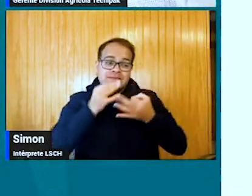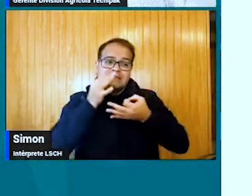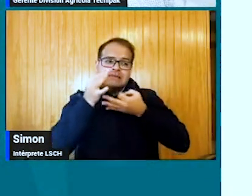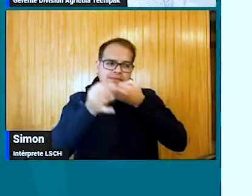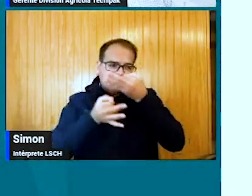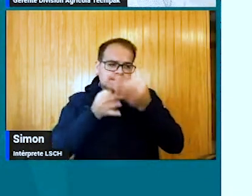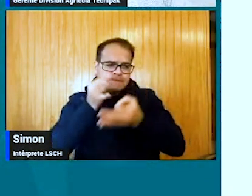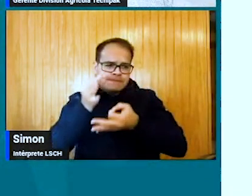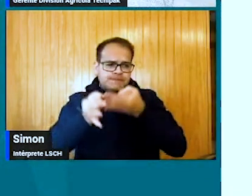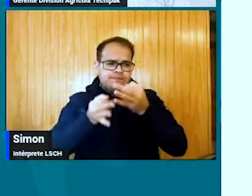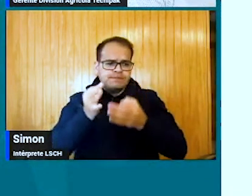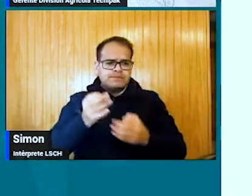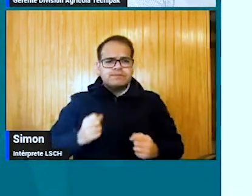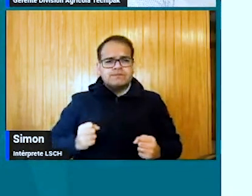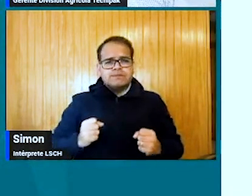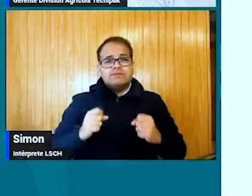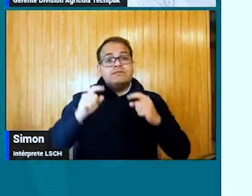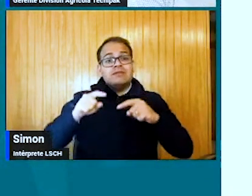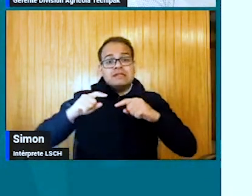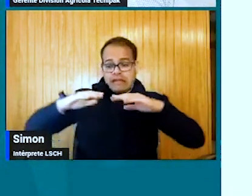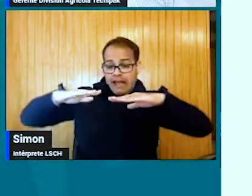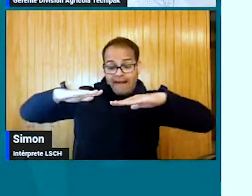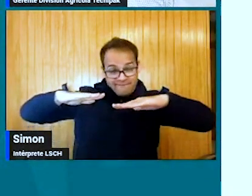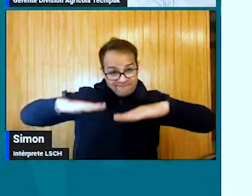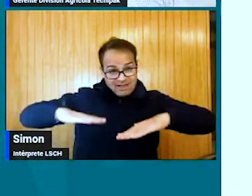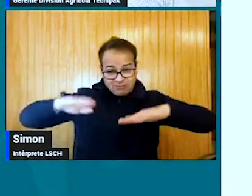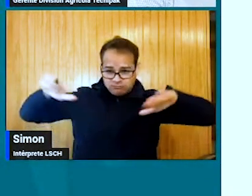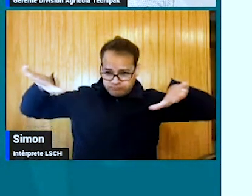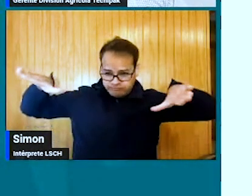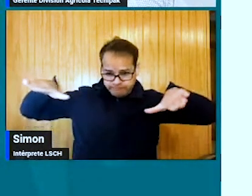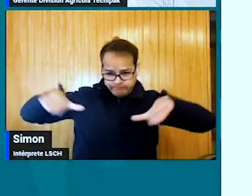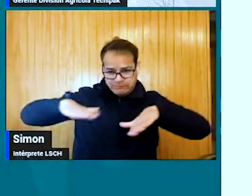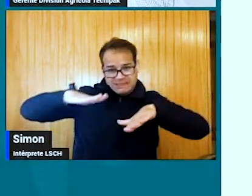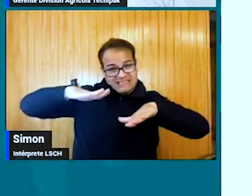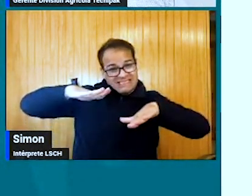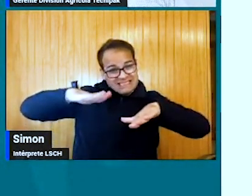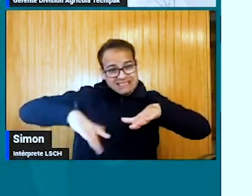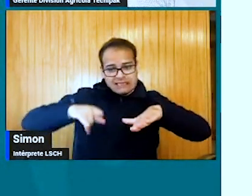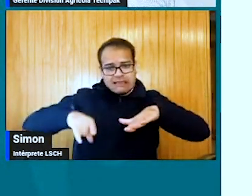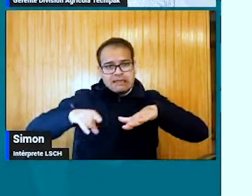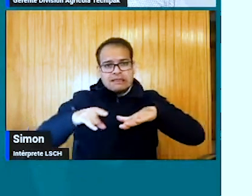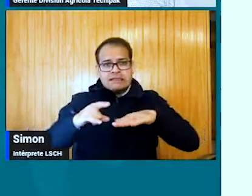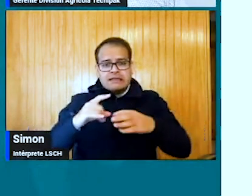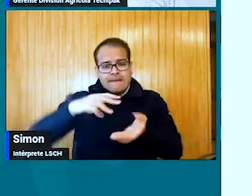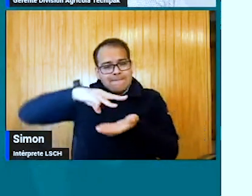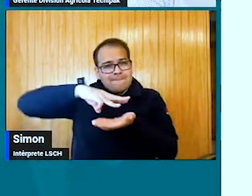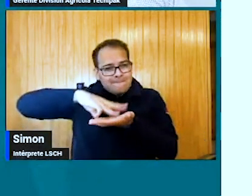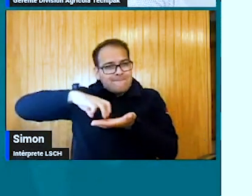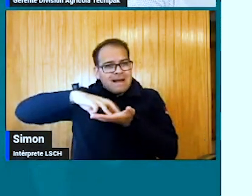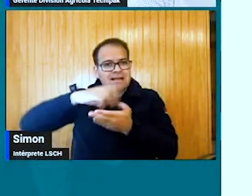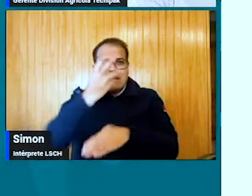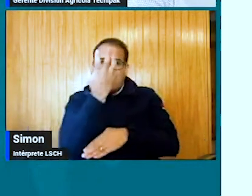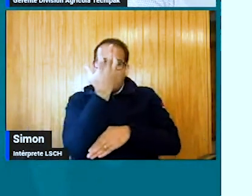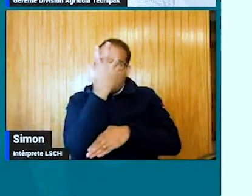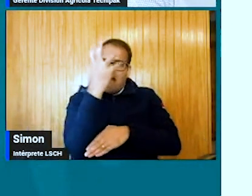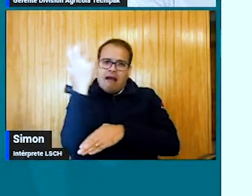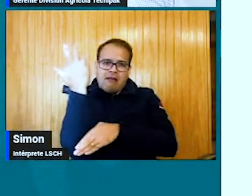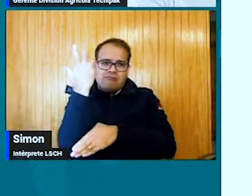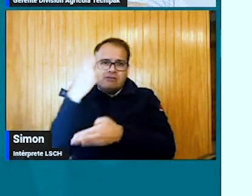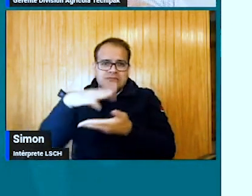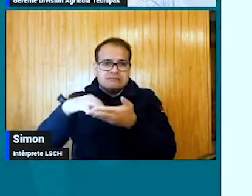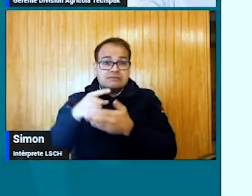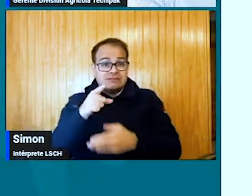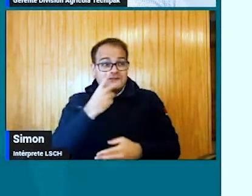al establecerse en los bajos, acá muestro una foto, estos son paltos, que se ve claramente